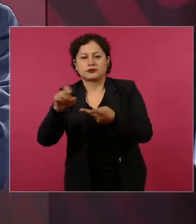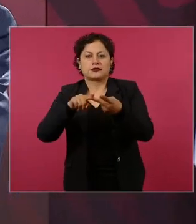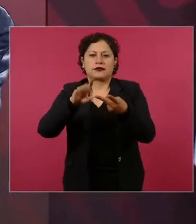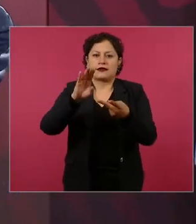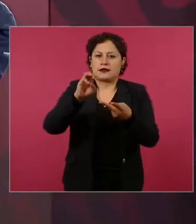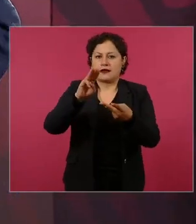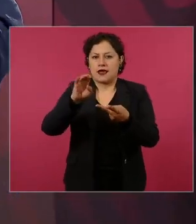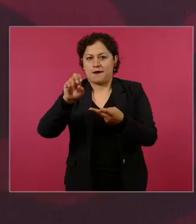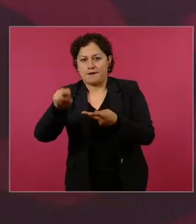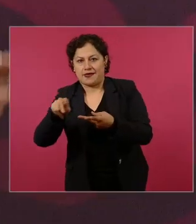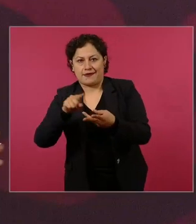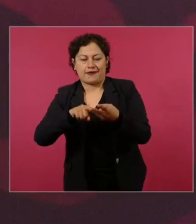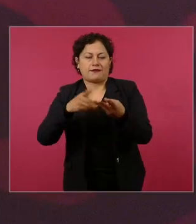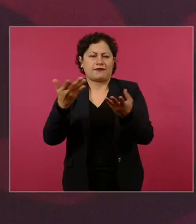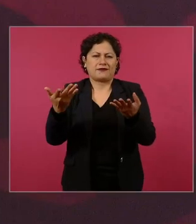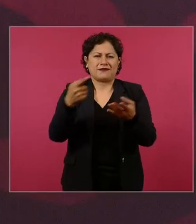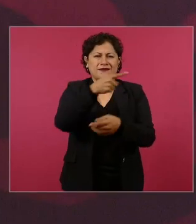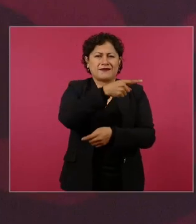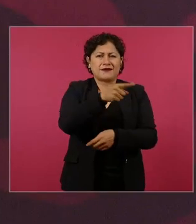están completamente,